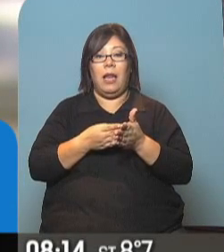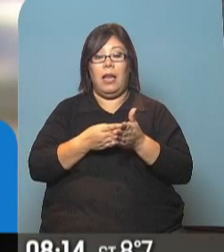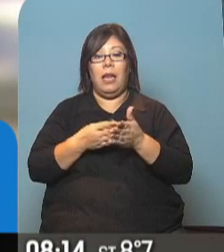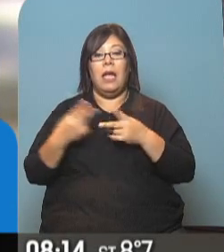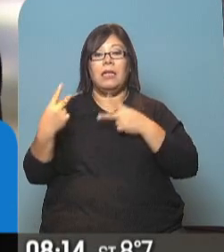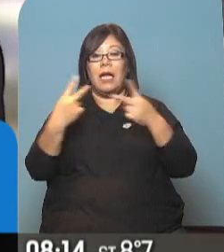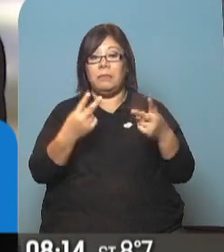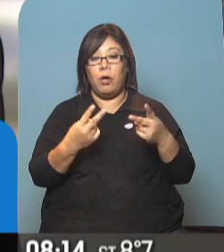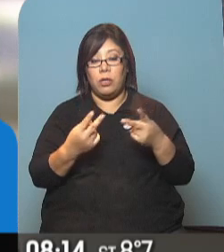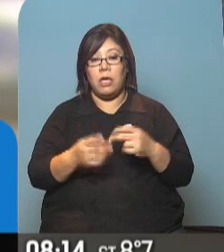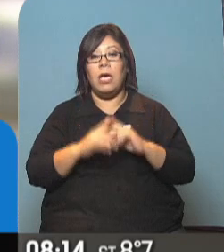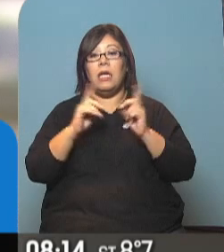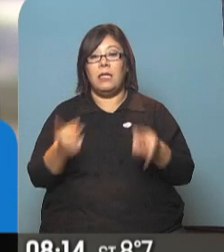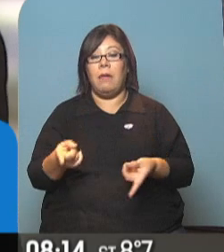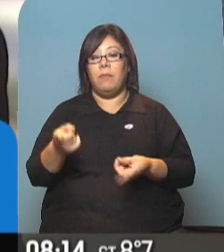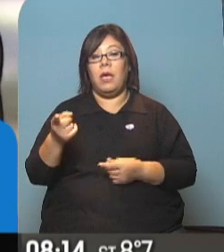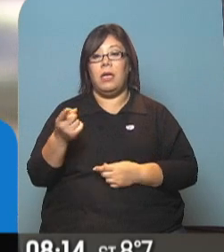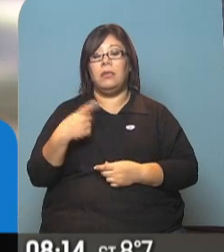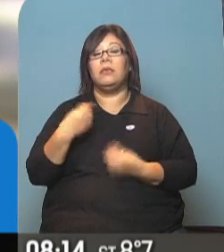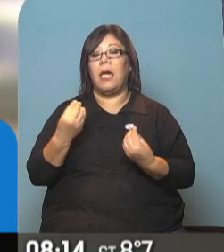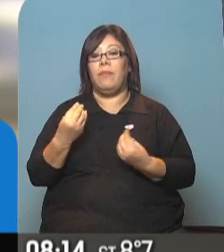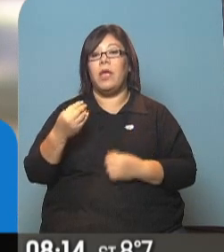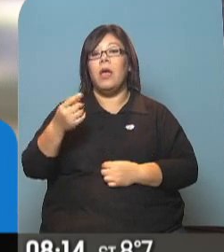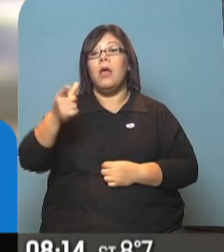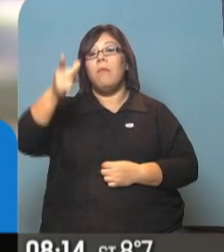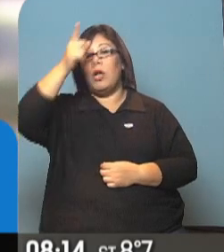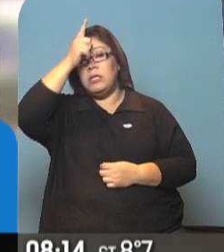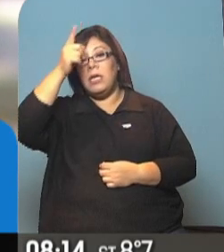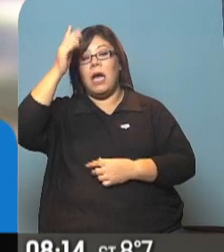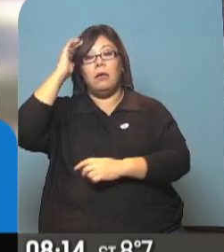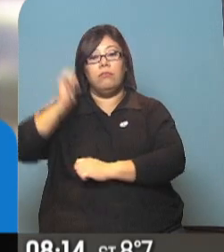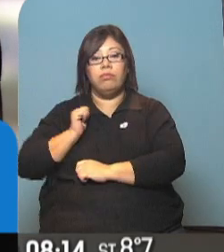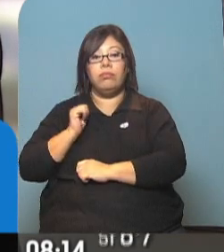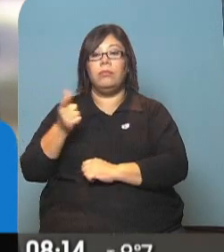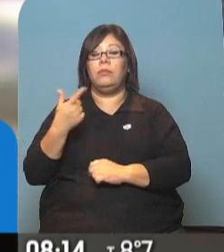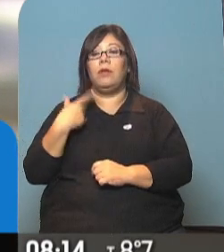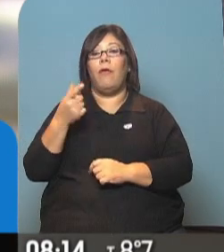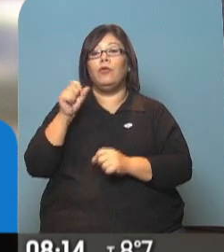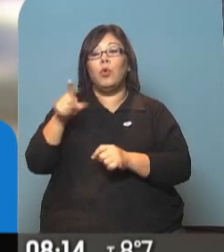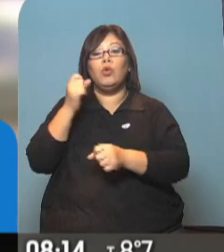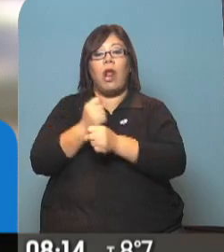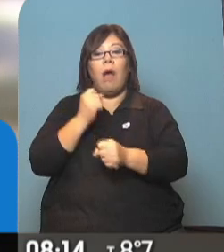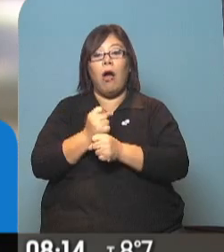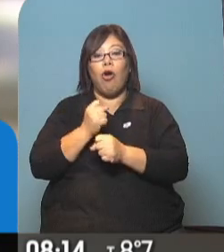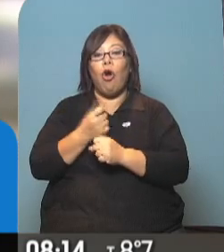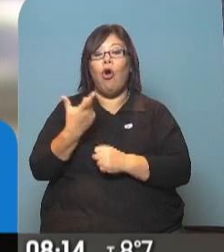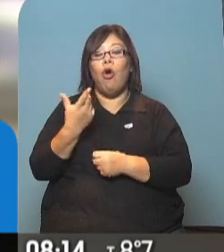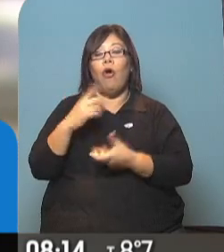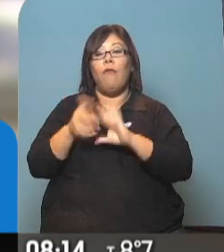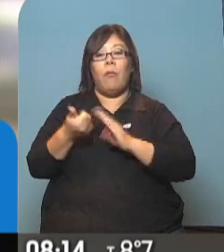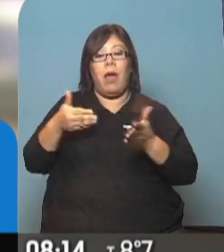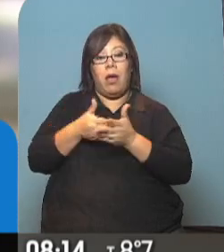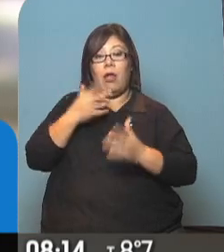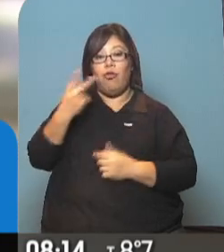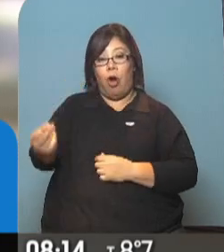y el atentado y resistencia a la autoridad, que es el impedir que las autoridades públicas puedan cumplir con sus funciones. Y bueno, estos dos casos